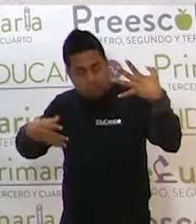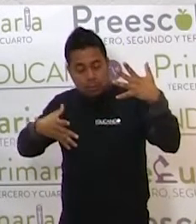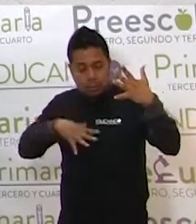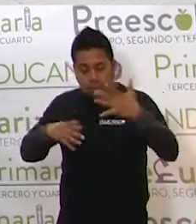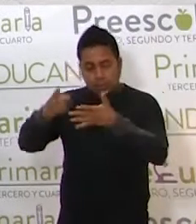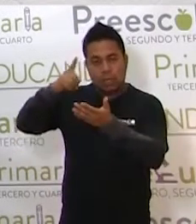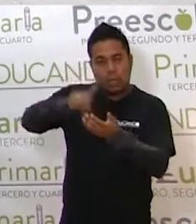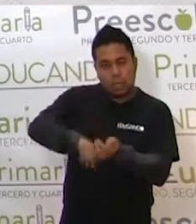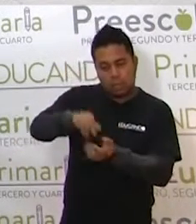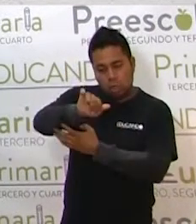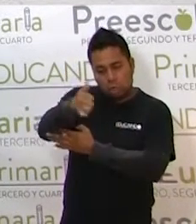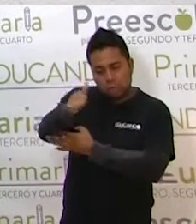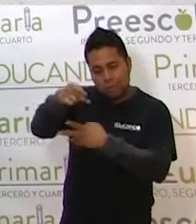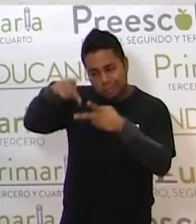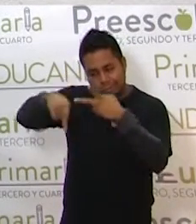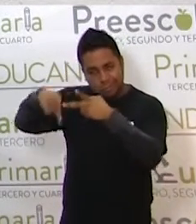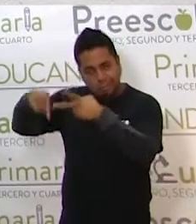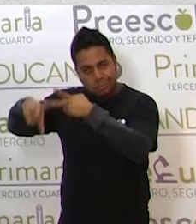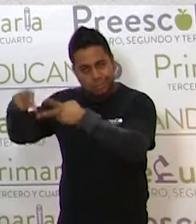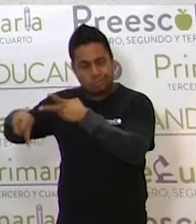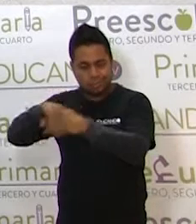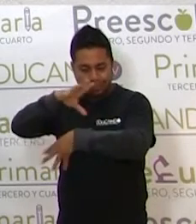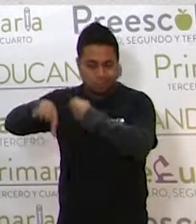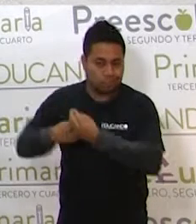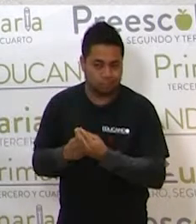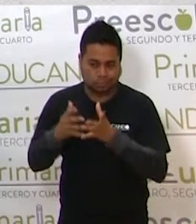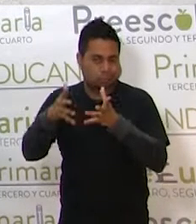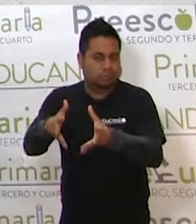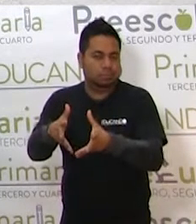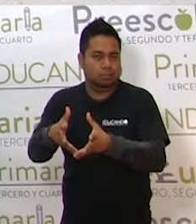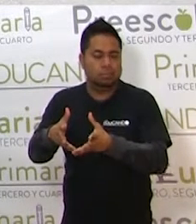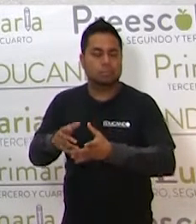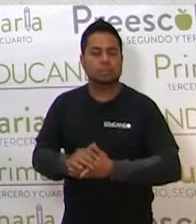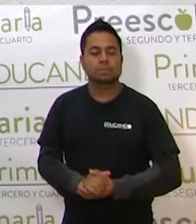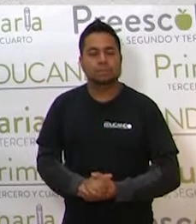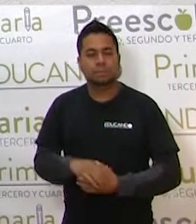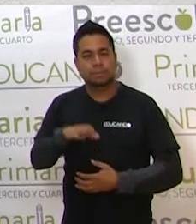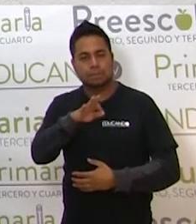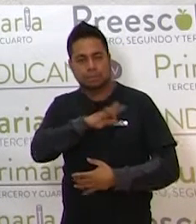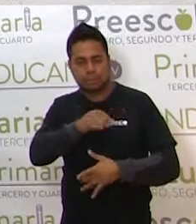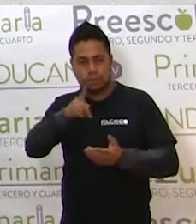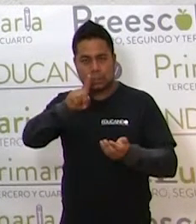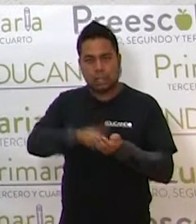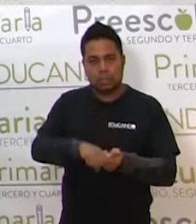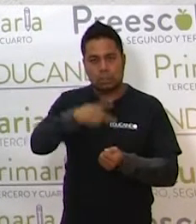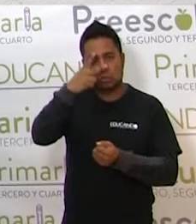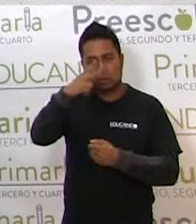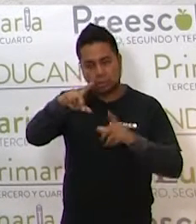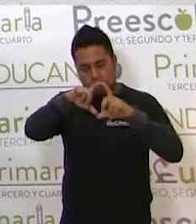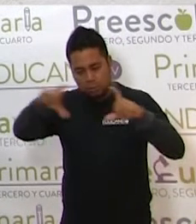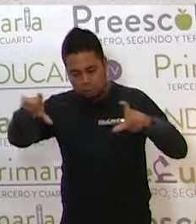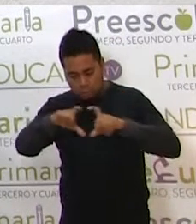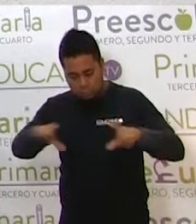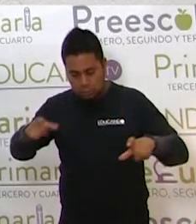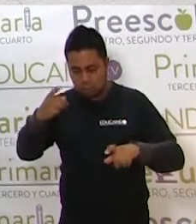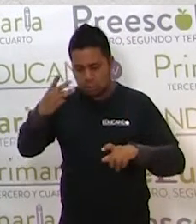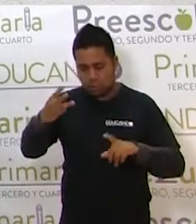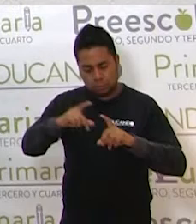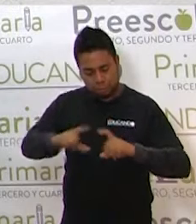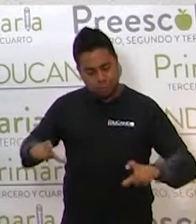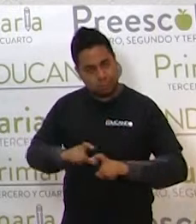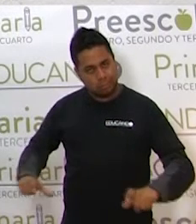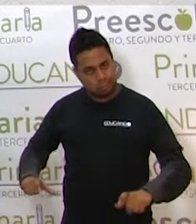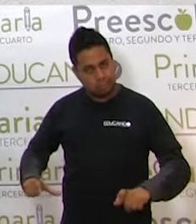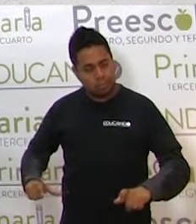11 fila bien eso te va a originar que tenga dos cuartetos y dos tercetos en